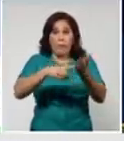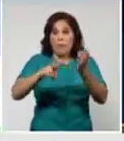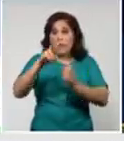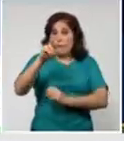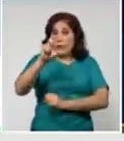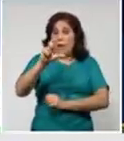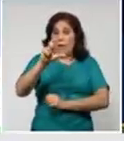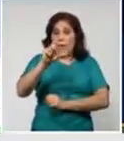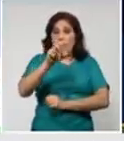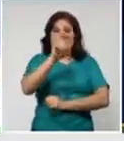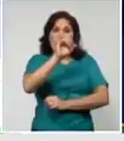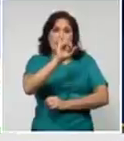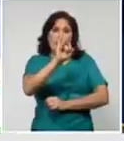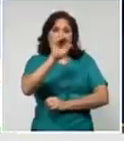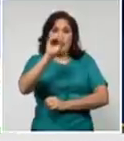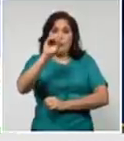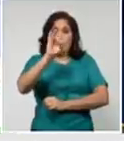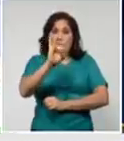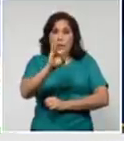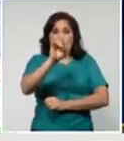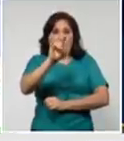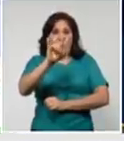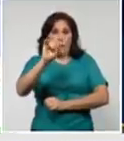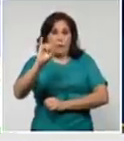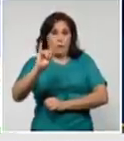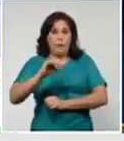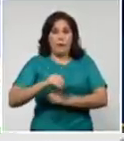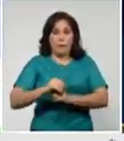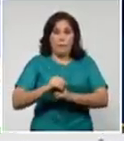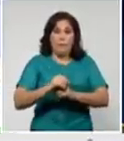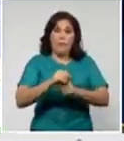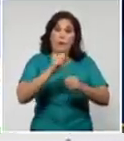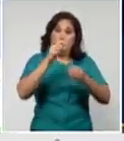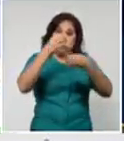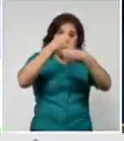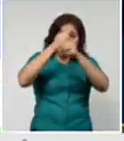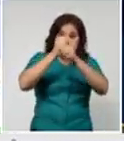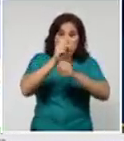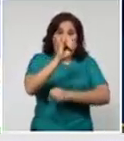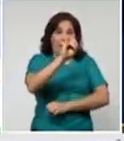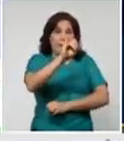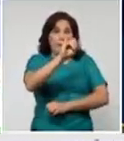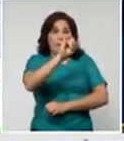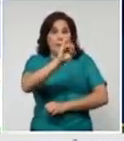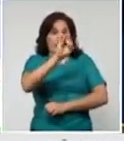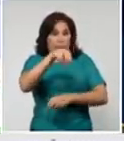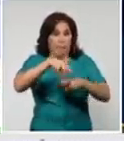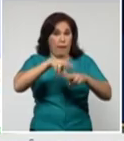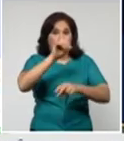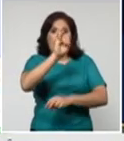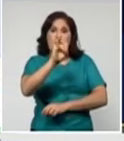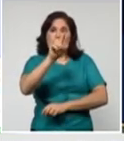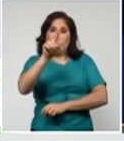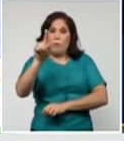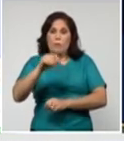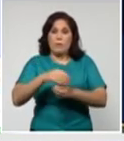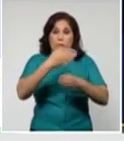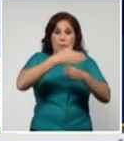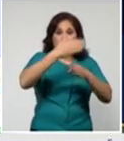a 796, el de La Habana 711 y el de Santiago de